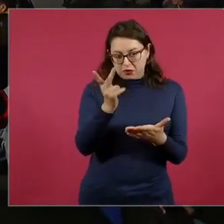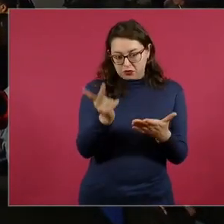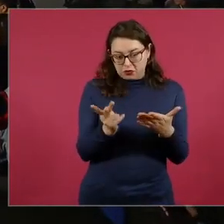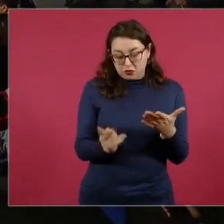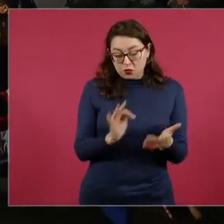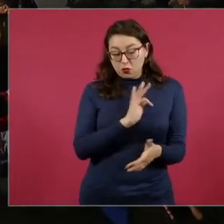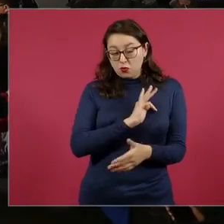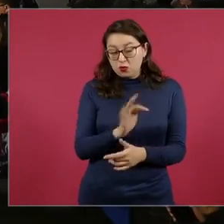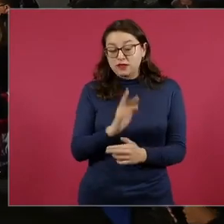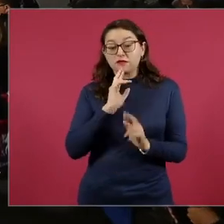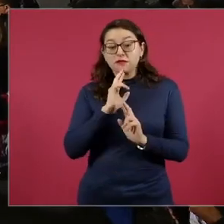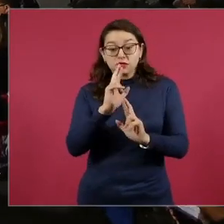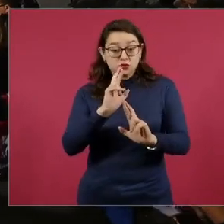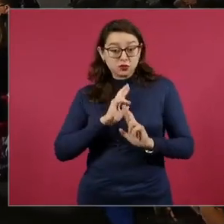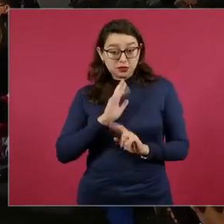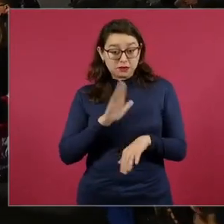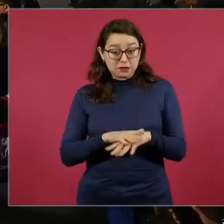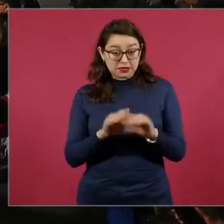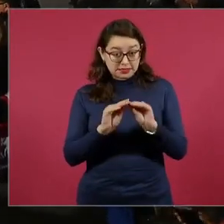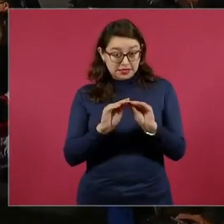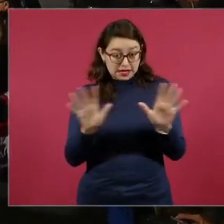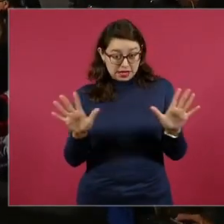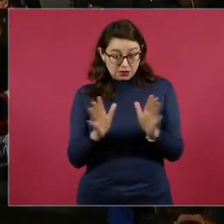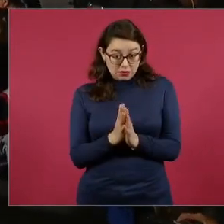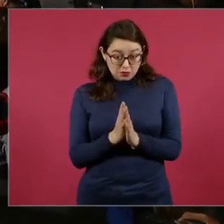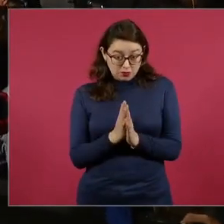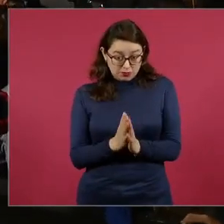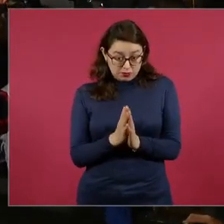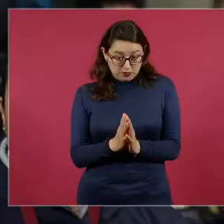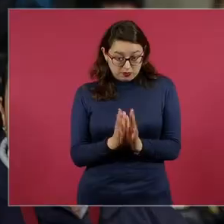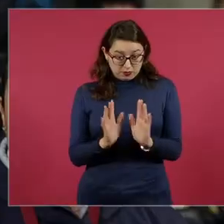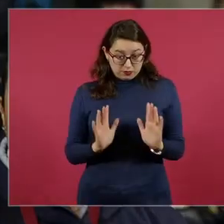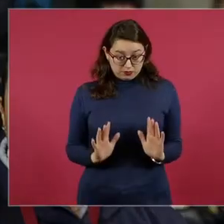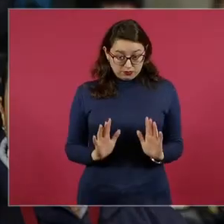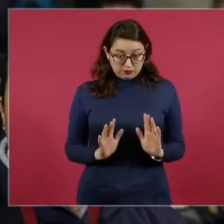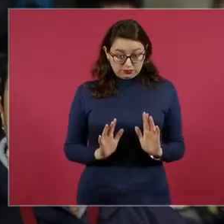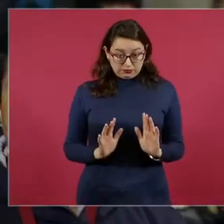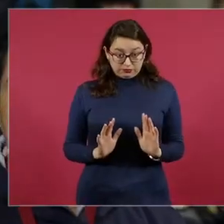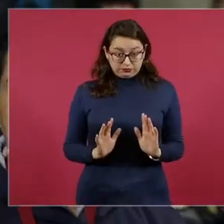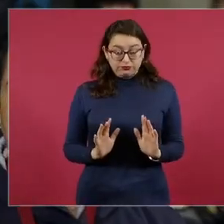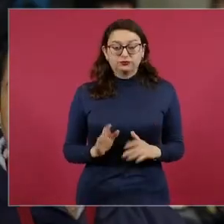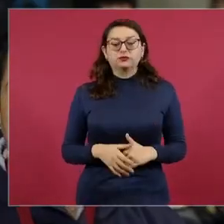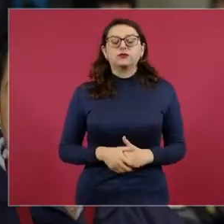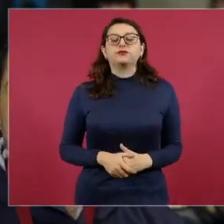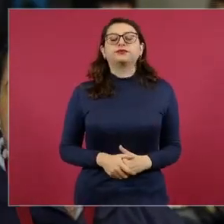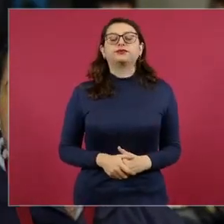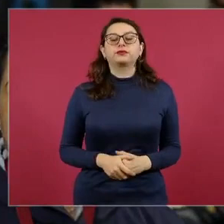precisar algunas informaciones de lo que se expuso ahorita y hace semana y media.